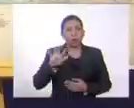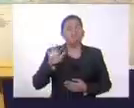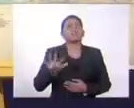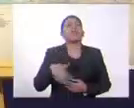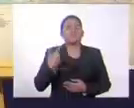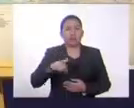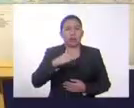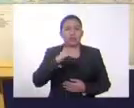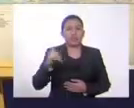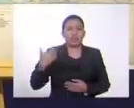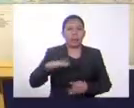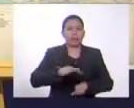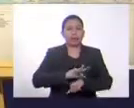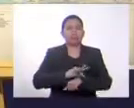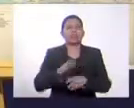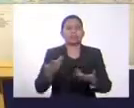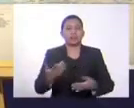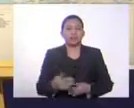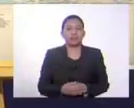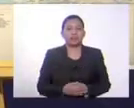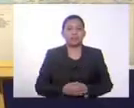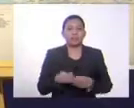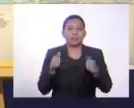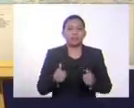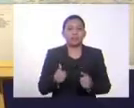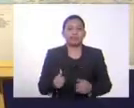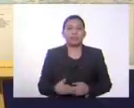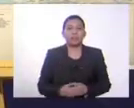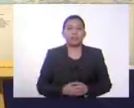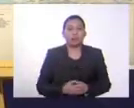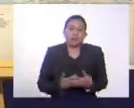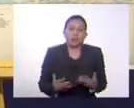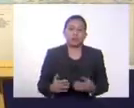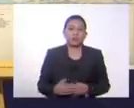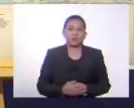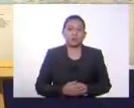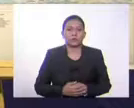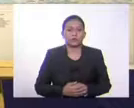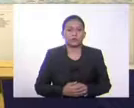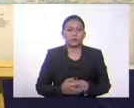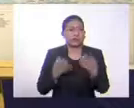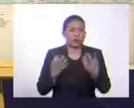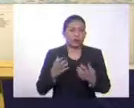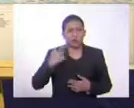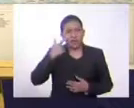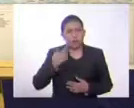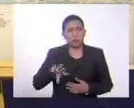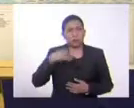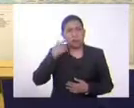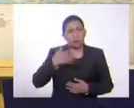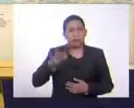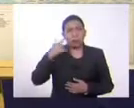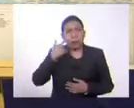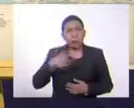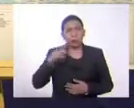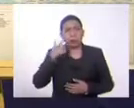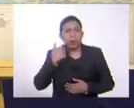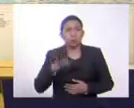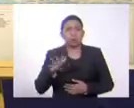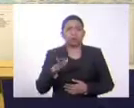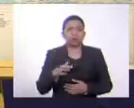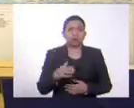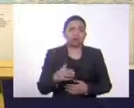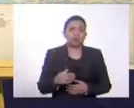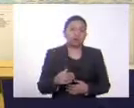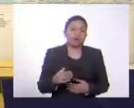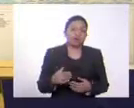hay muchos ejemplos en los que podríamos nosotros situar lo que es el accionar de la sociedad civil y de la